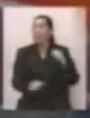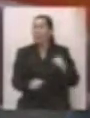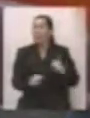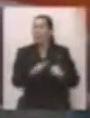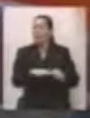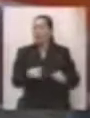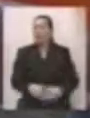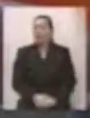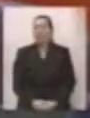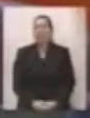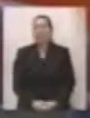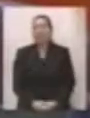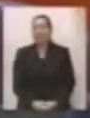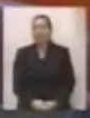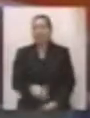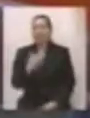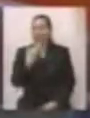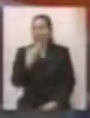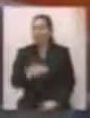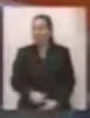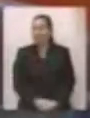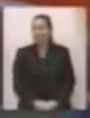superiores de los niños y de las niñas. Gracias.